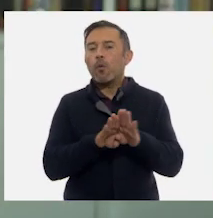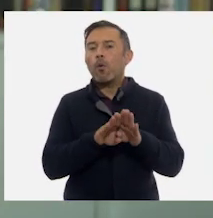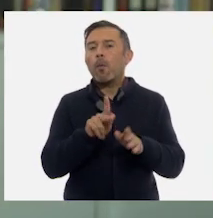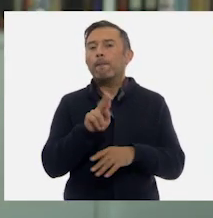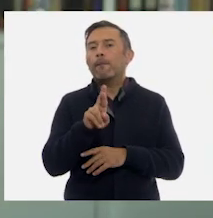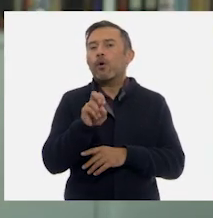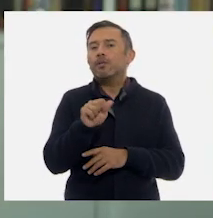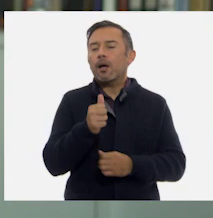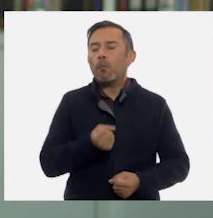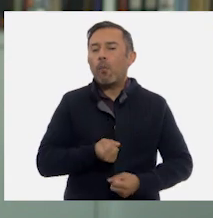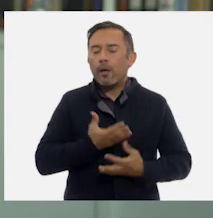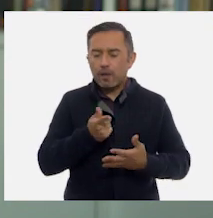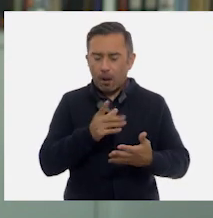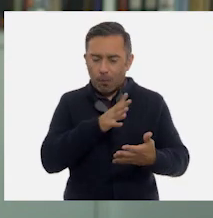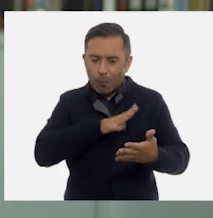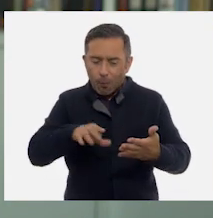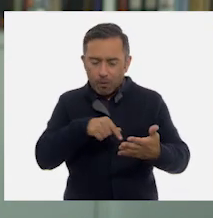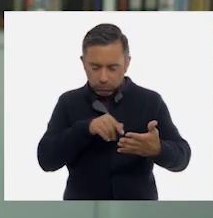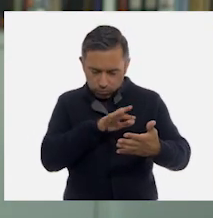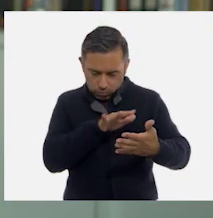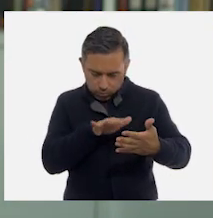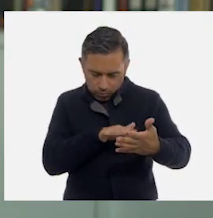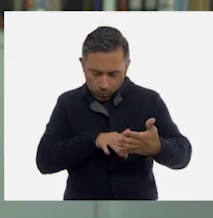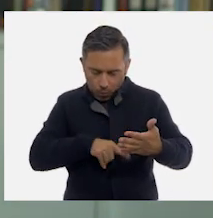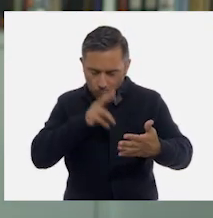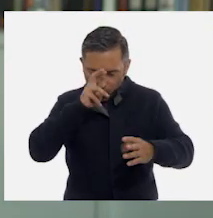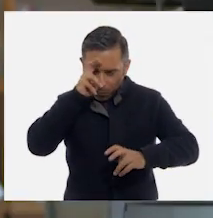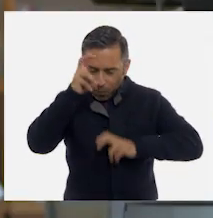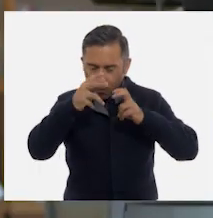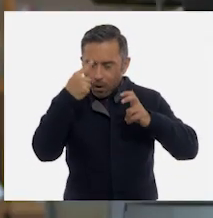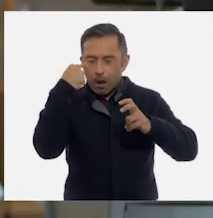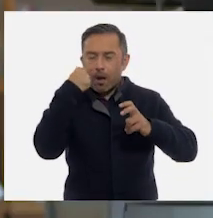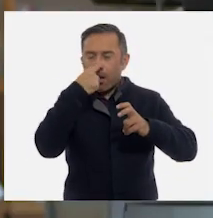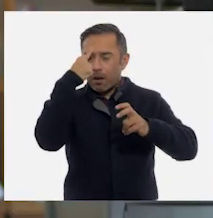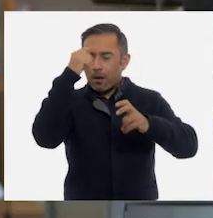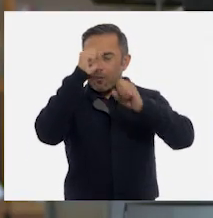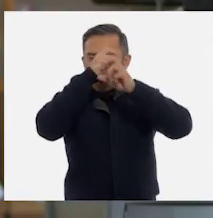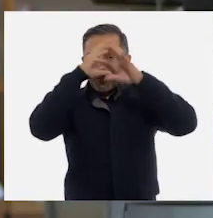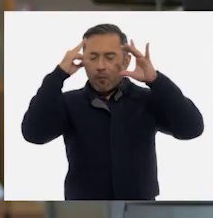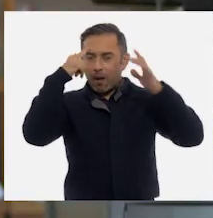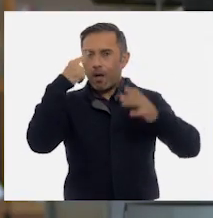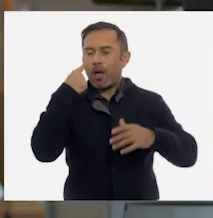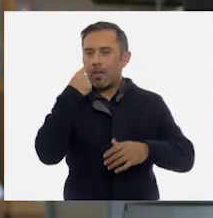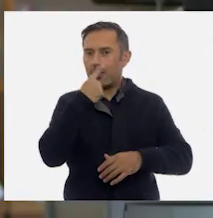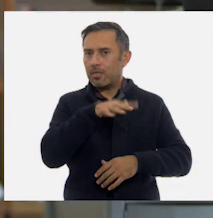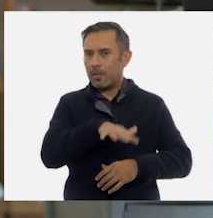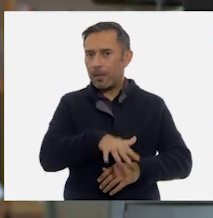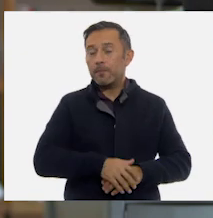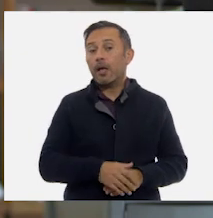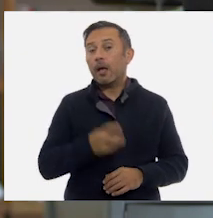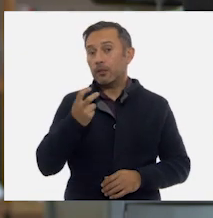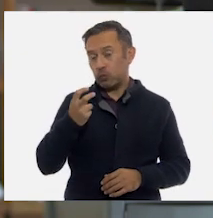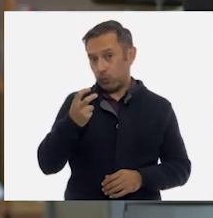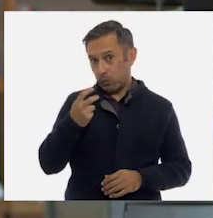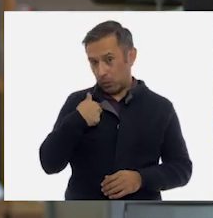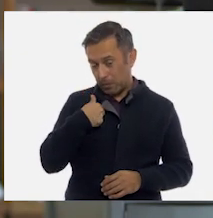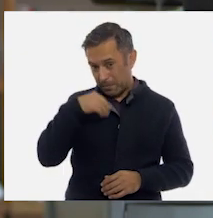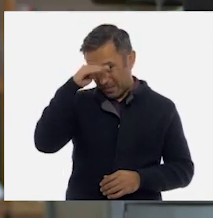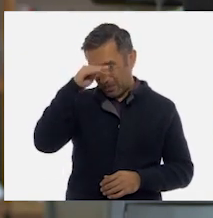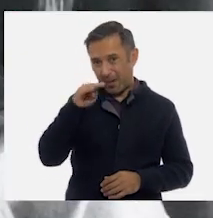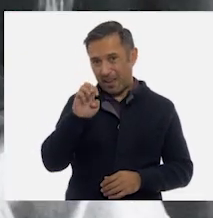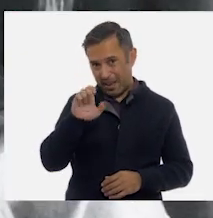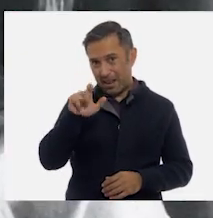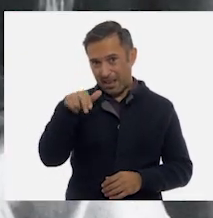poética magnífica, con imágenes visuales muy llamativas. Yo definiría el trabajo de teatro de